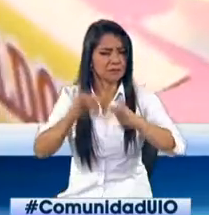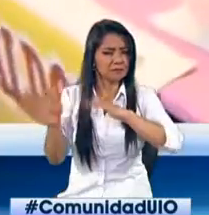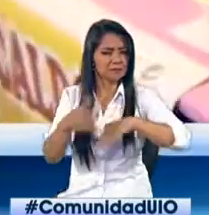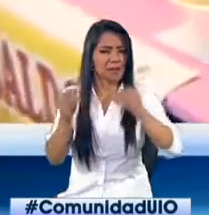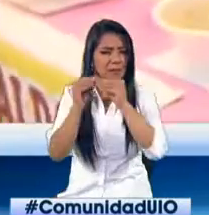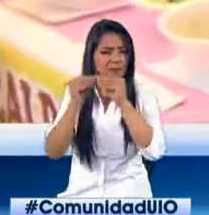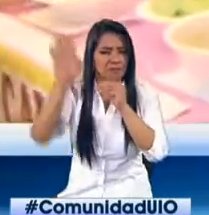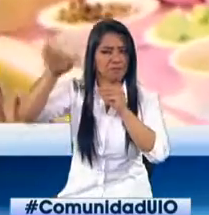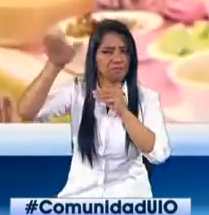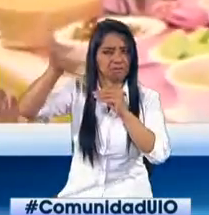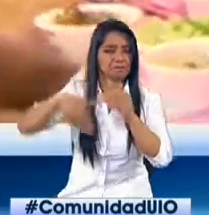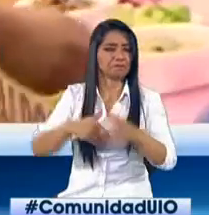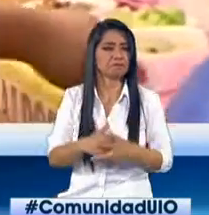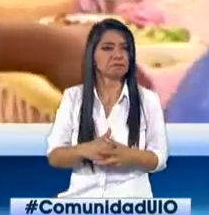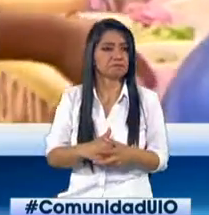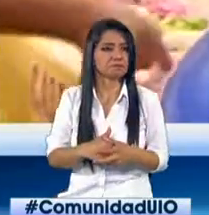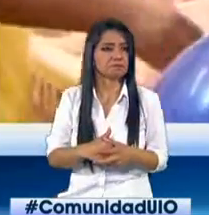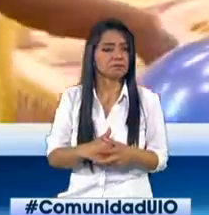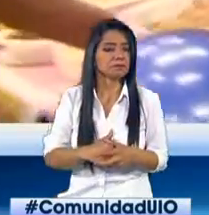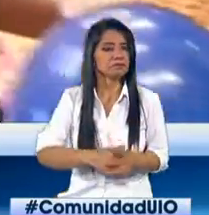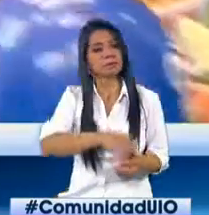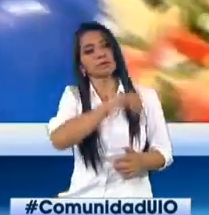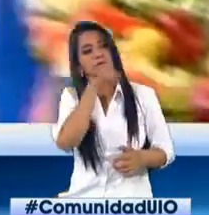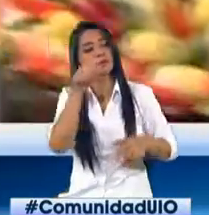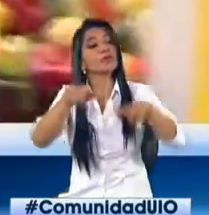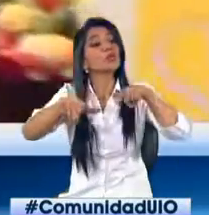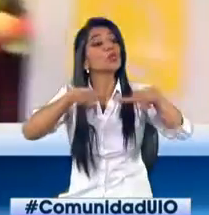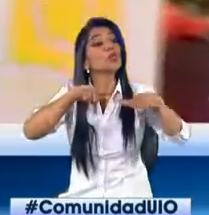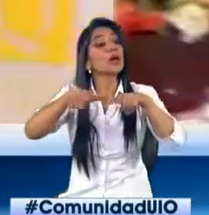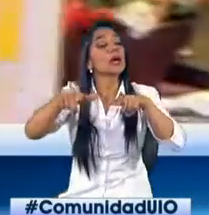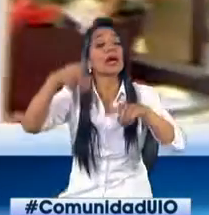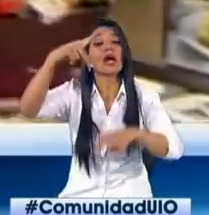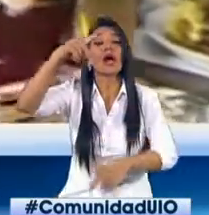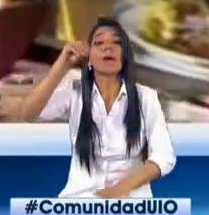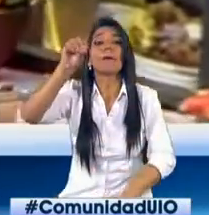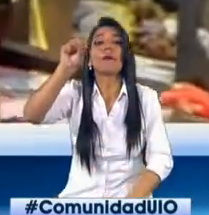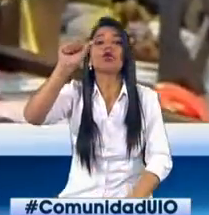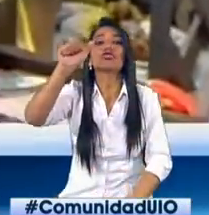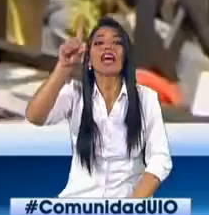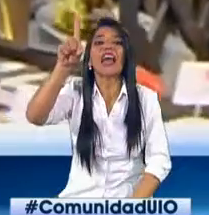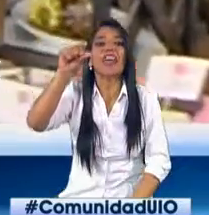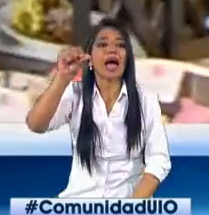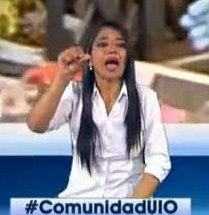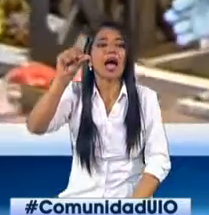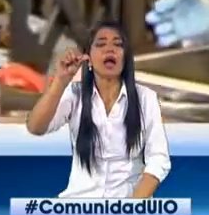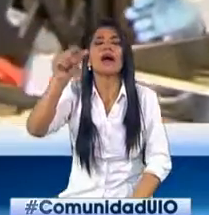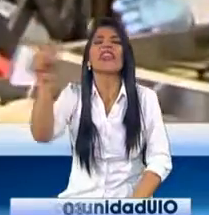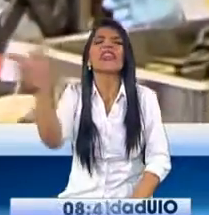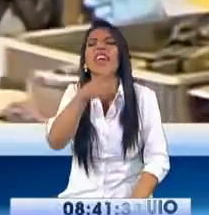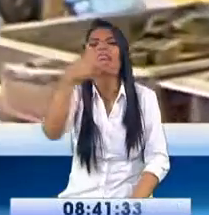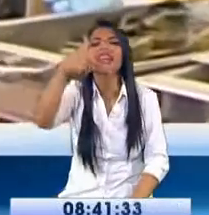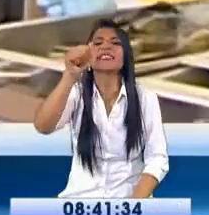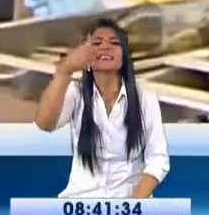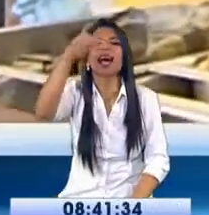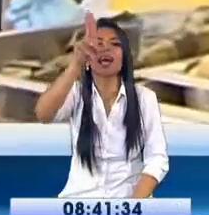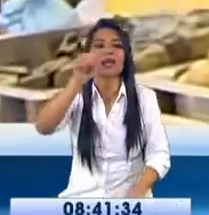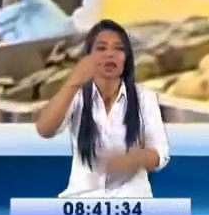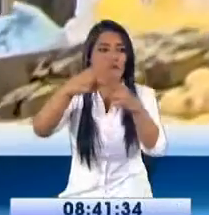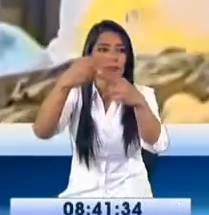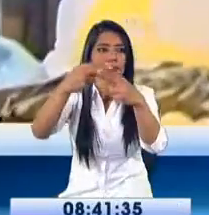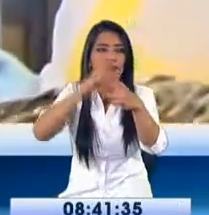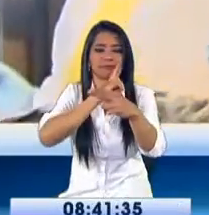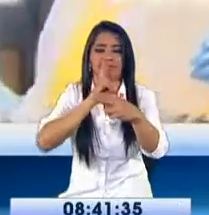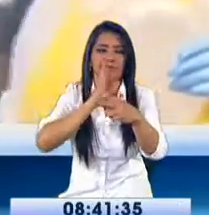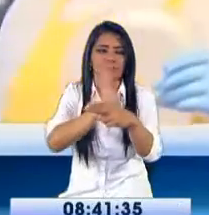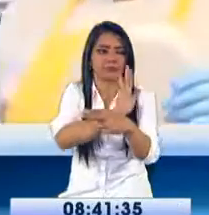tepito a este otro lugar por supuesto la se llama a la posada del chagra donde aquí preparan realmente un plato muy